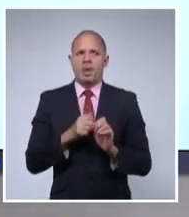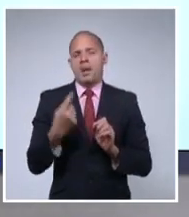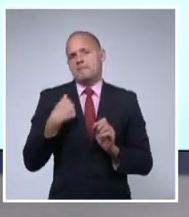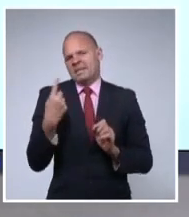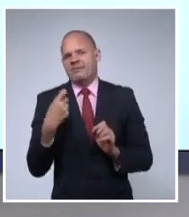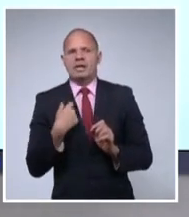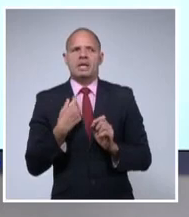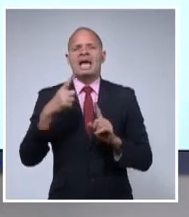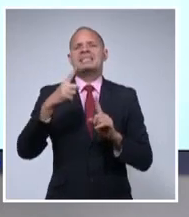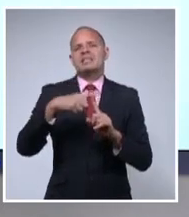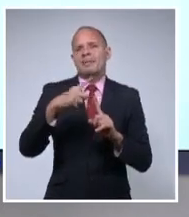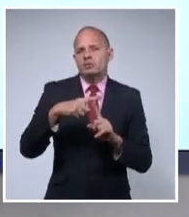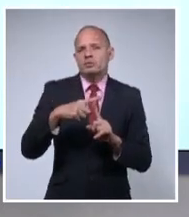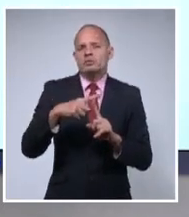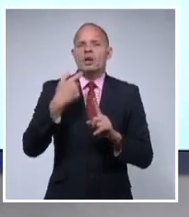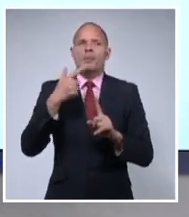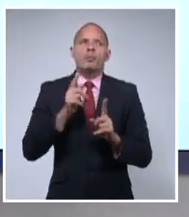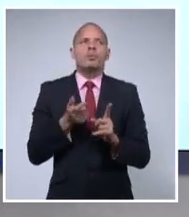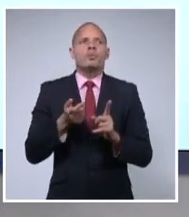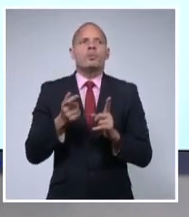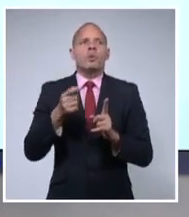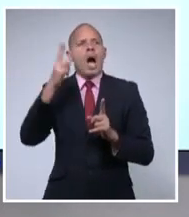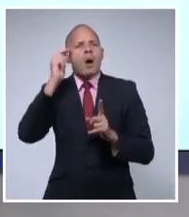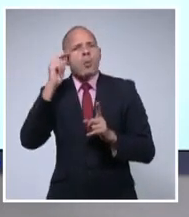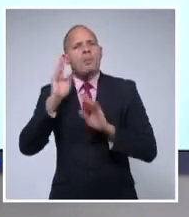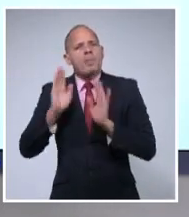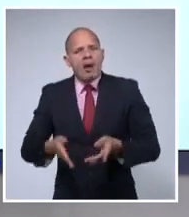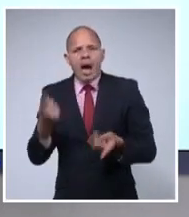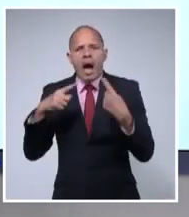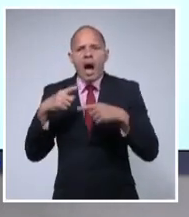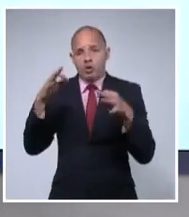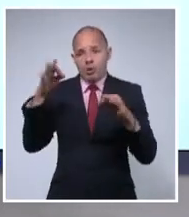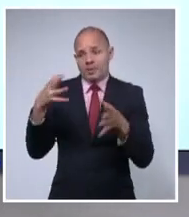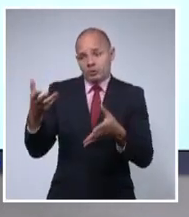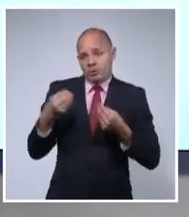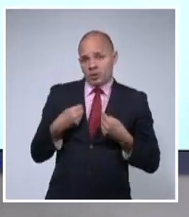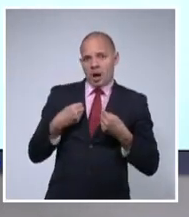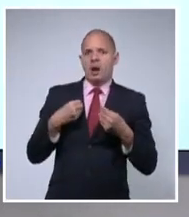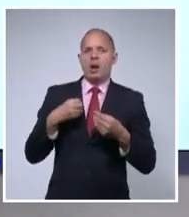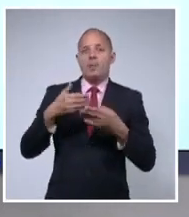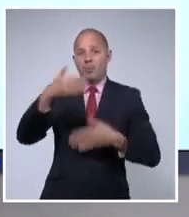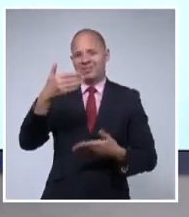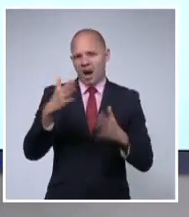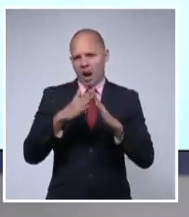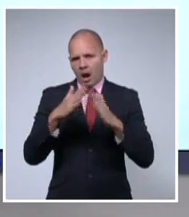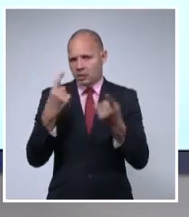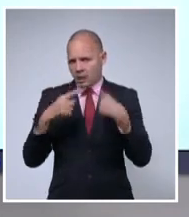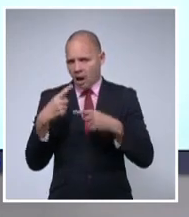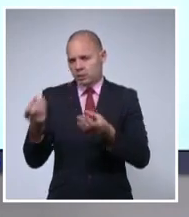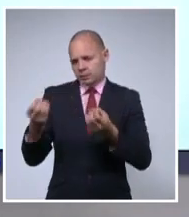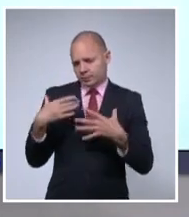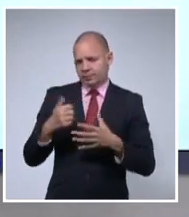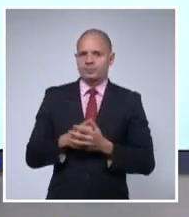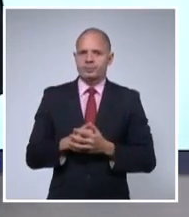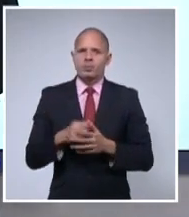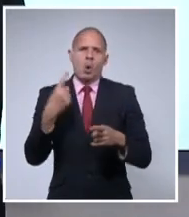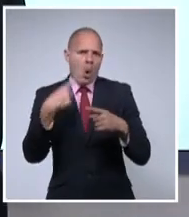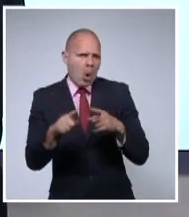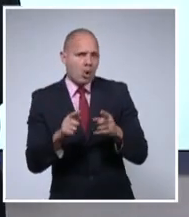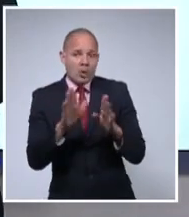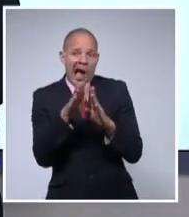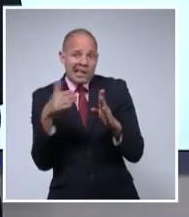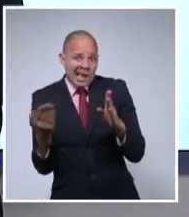compraventa, donaciones. No son aquellos, aquellos son para la legalización y no aumentaron, se multiplicaron por la tasa de cambio. En